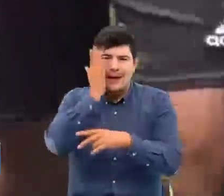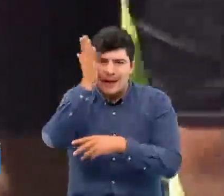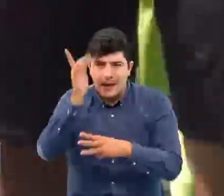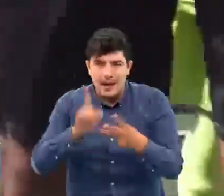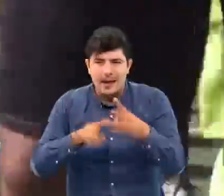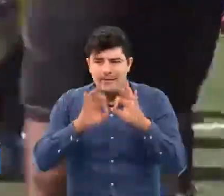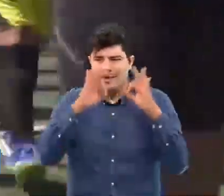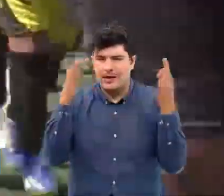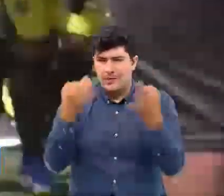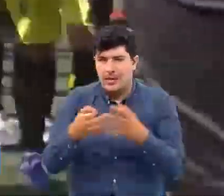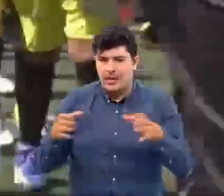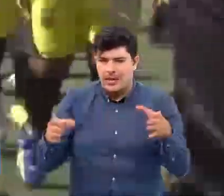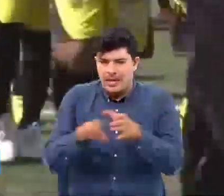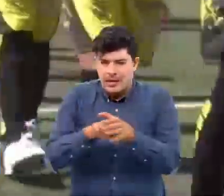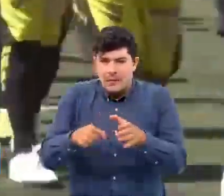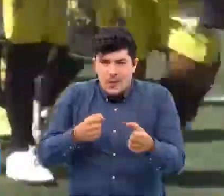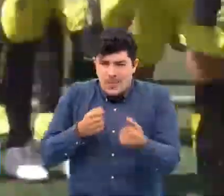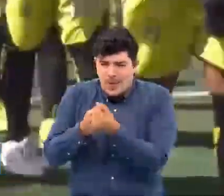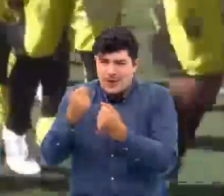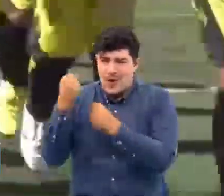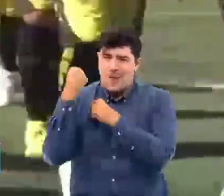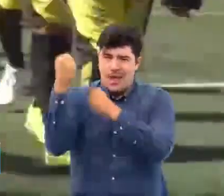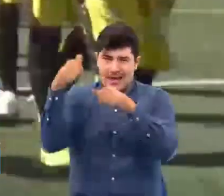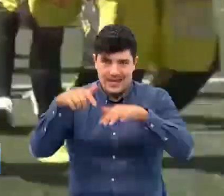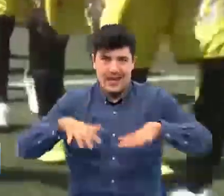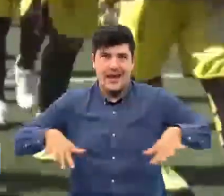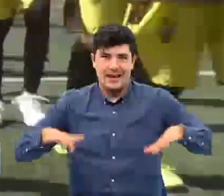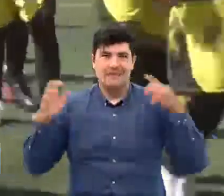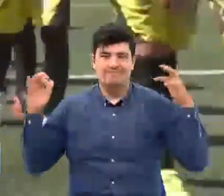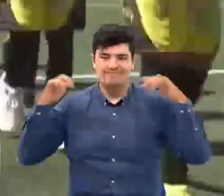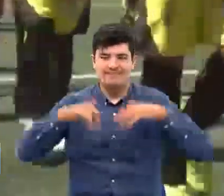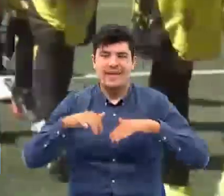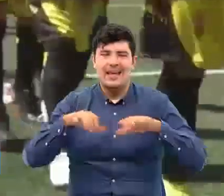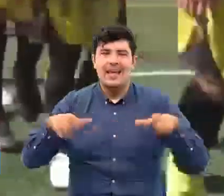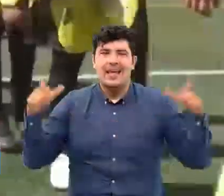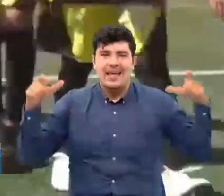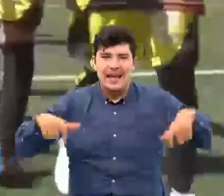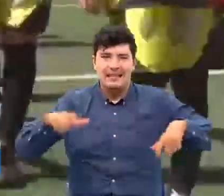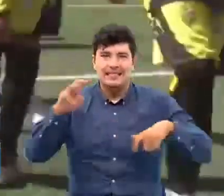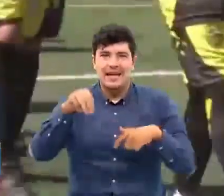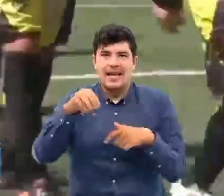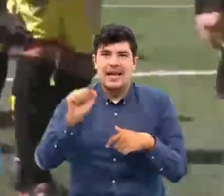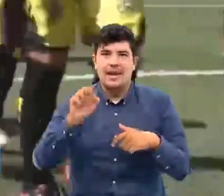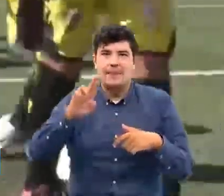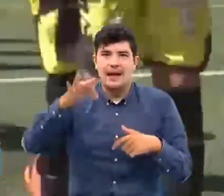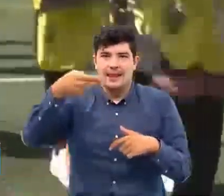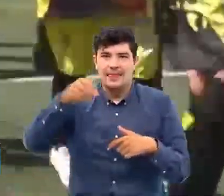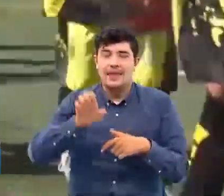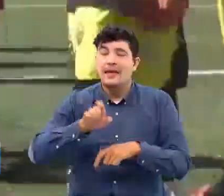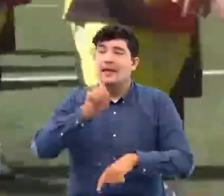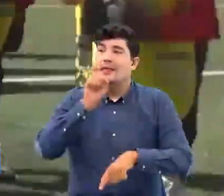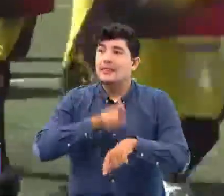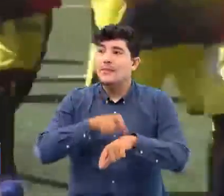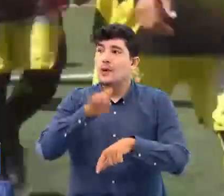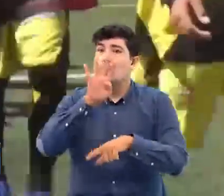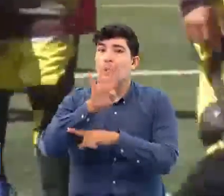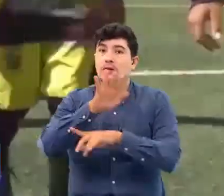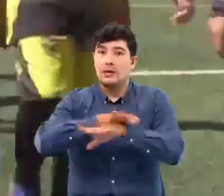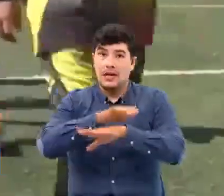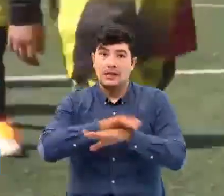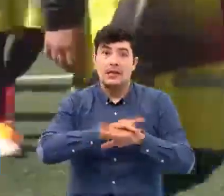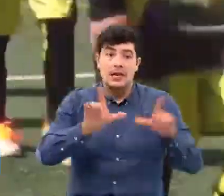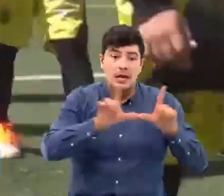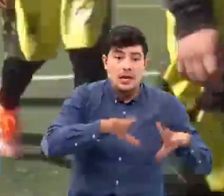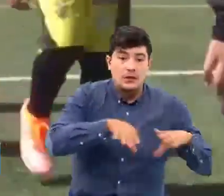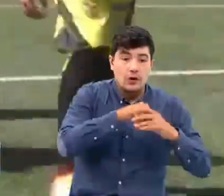familiares y las barras que estarán en este escenario en la cancha marte 4 de la tarde en nuestra pantalla principal entro plus también y en